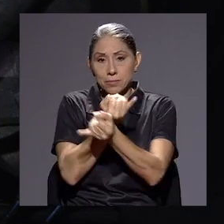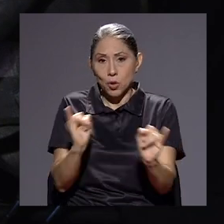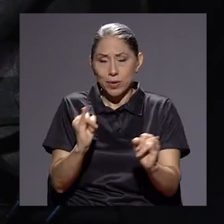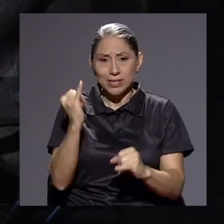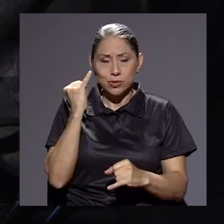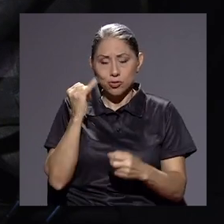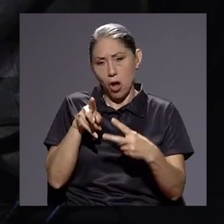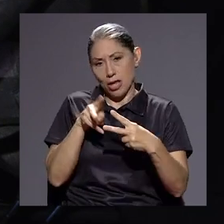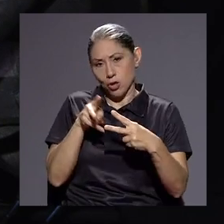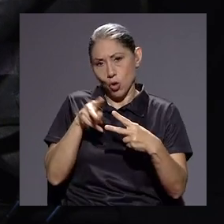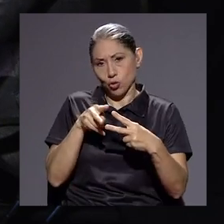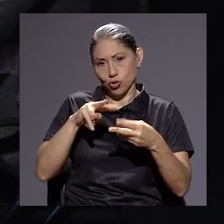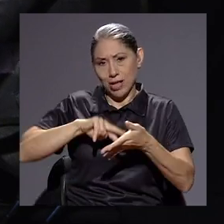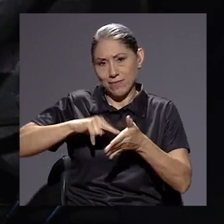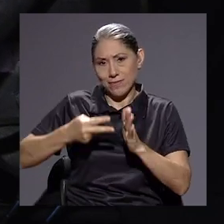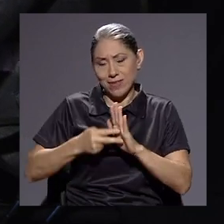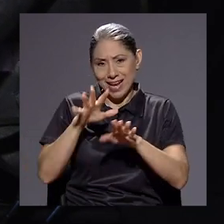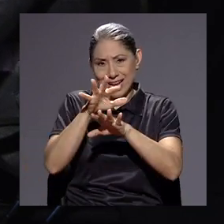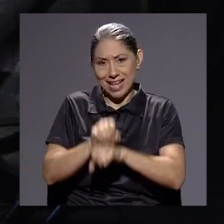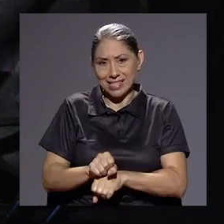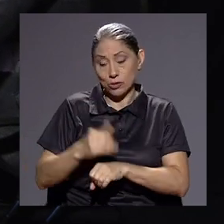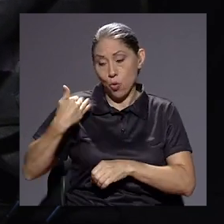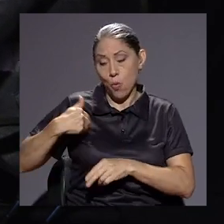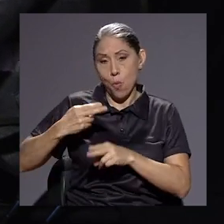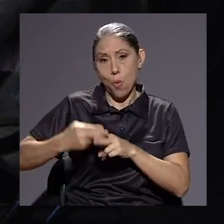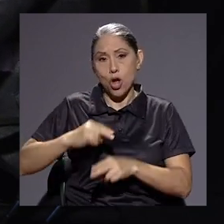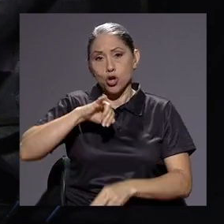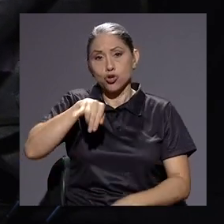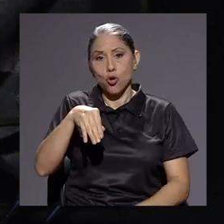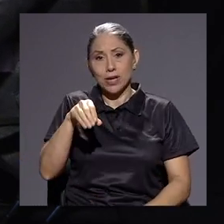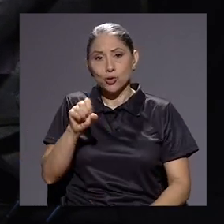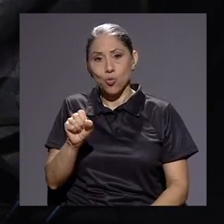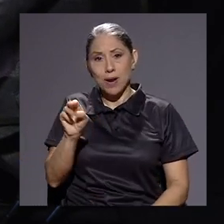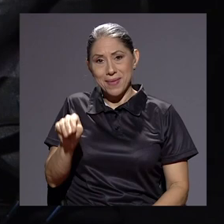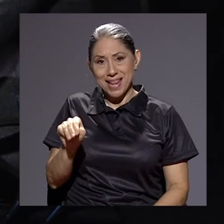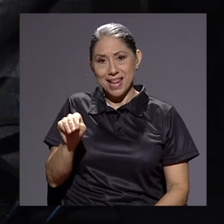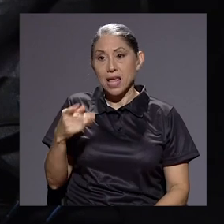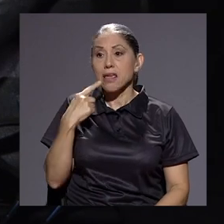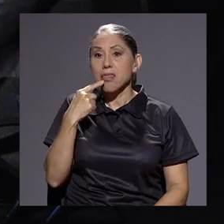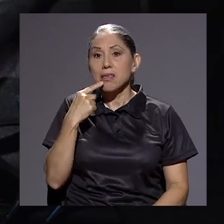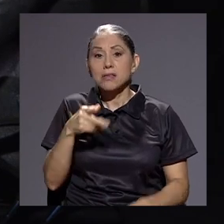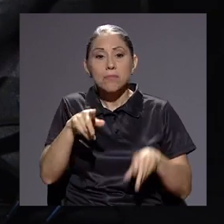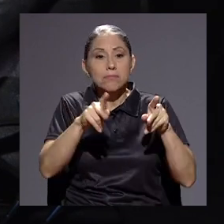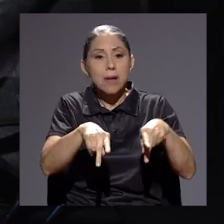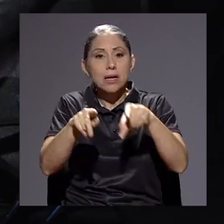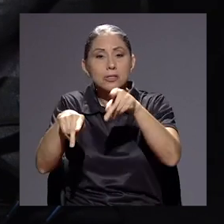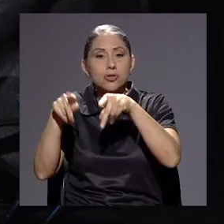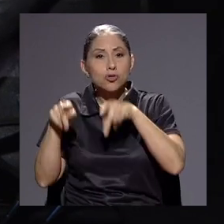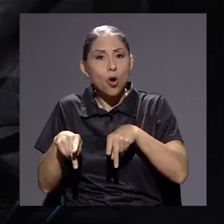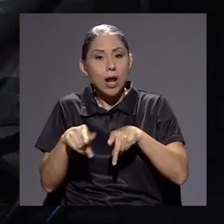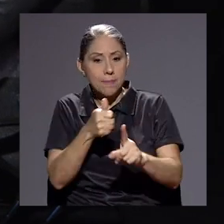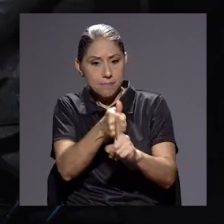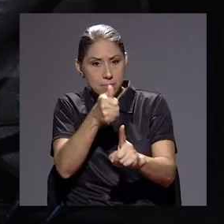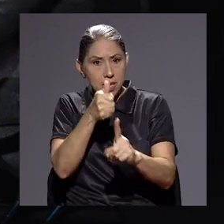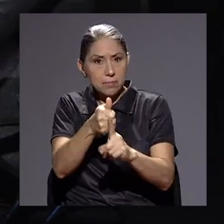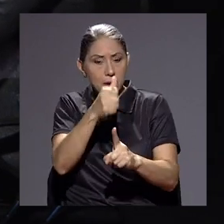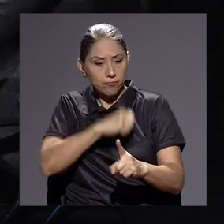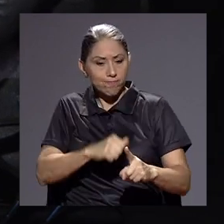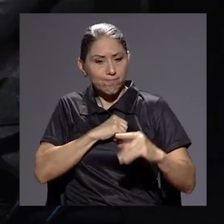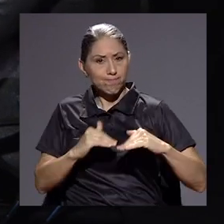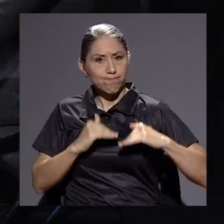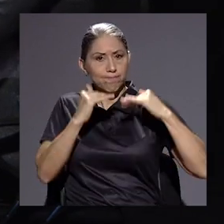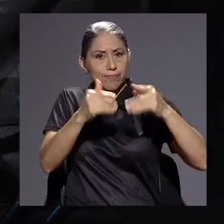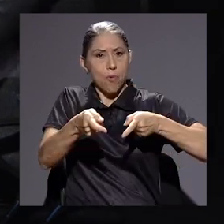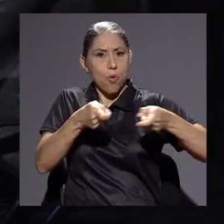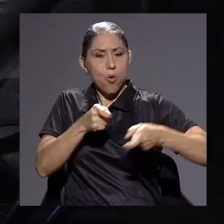dos acepciones clásicas. Una es John Stuart Mill, que nos dice que la persona para todos sus efectos es soberana de su cuerpo y